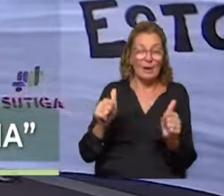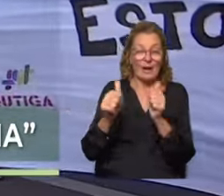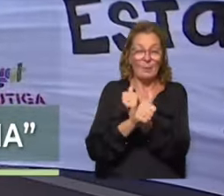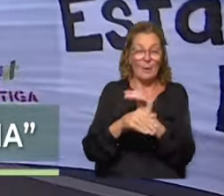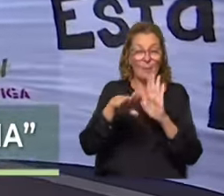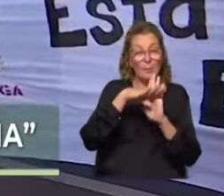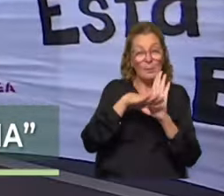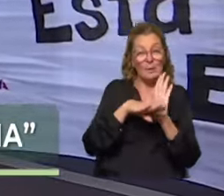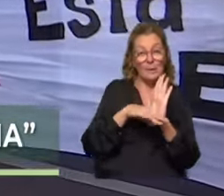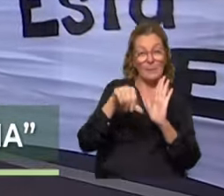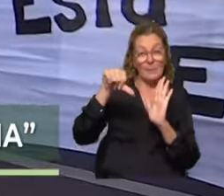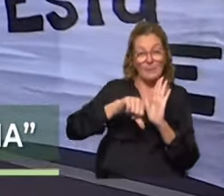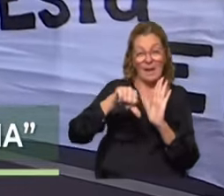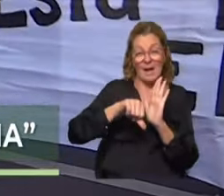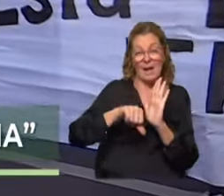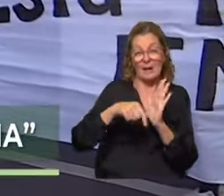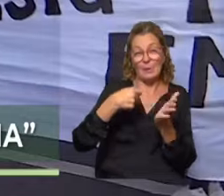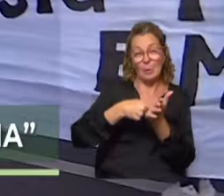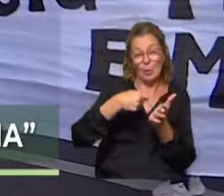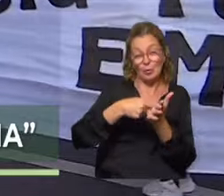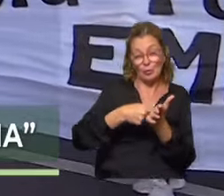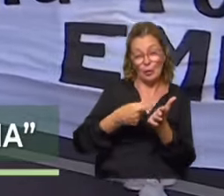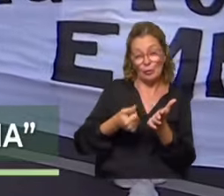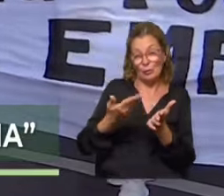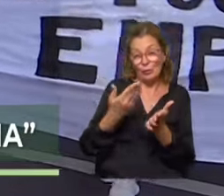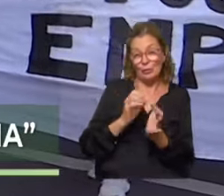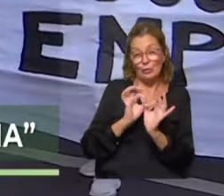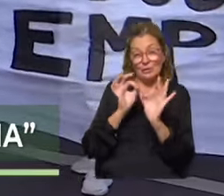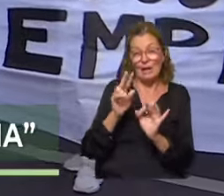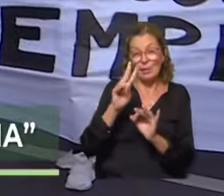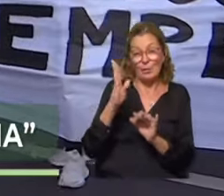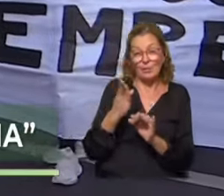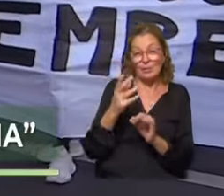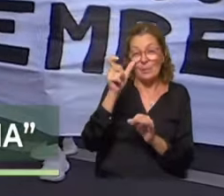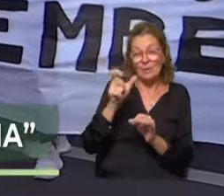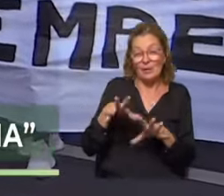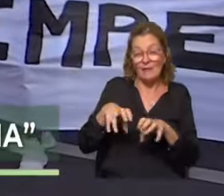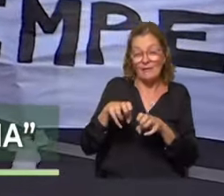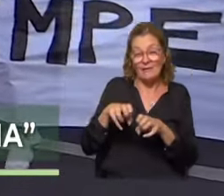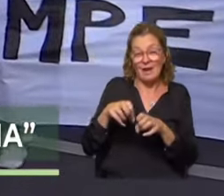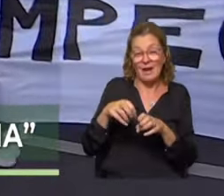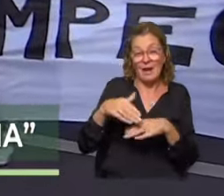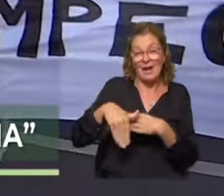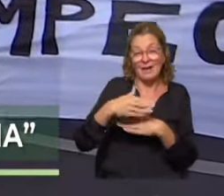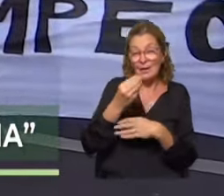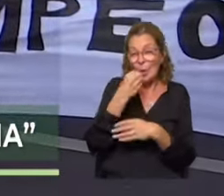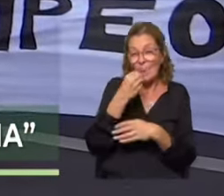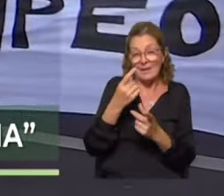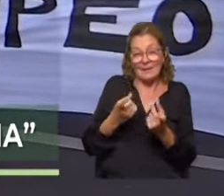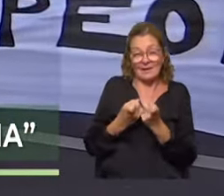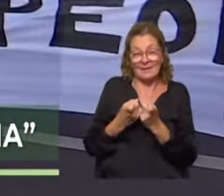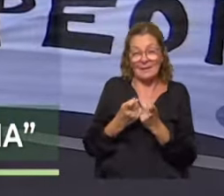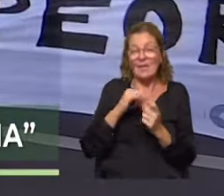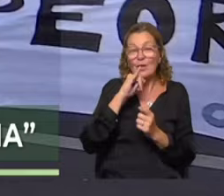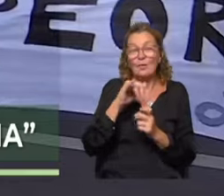plan que es muy malo, que es un plan muy costoso, que no alcanza ni al 2% de las personas que están en situación de inseguridad alimentaria. Y denunciamos